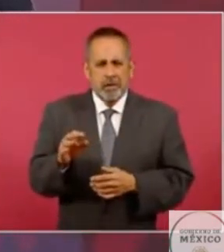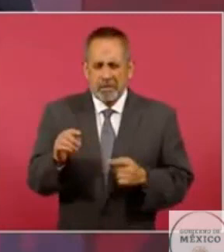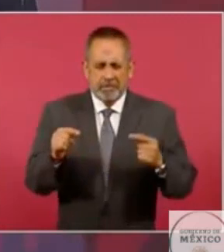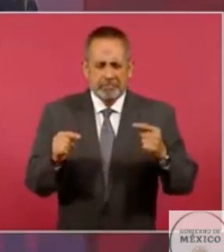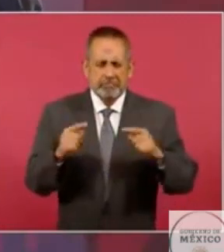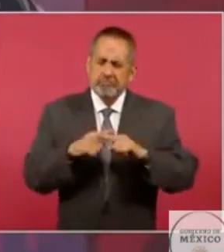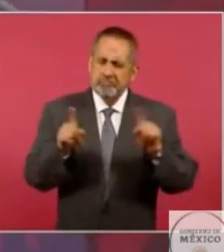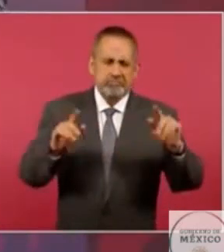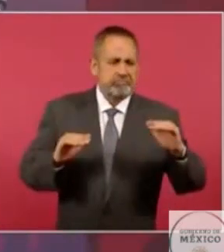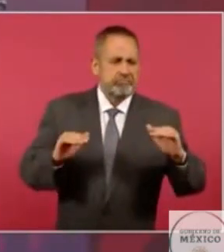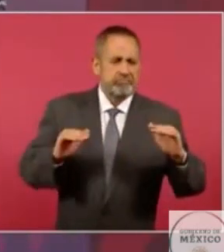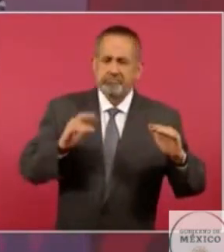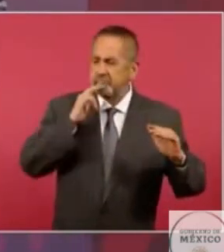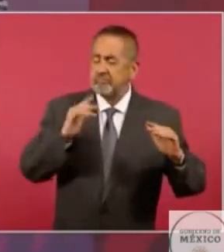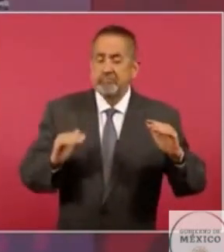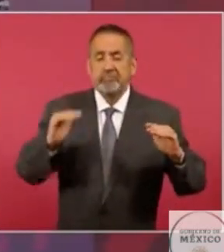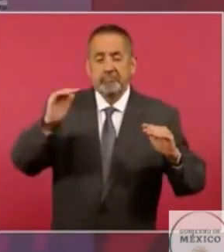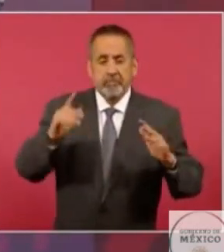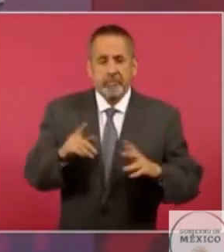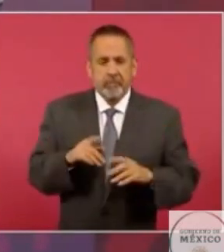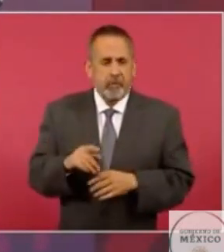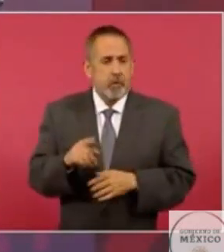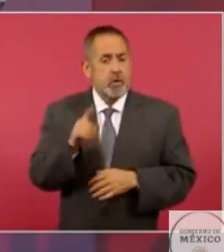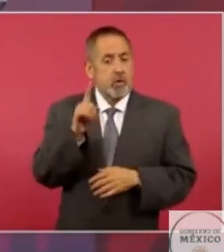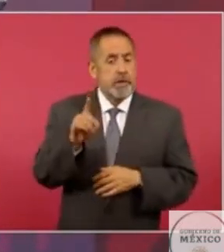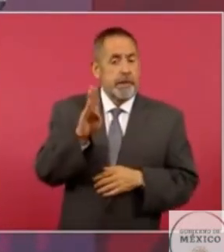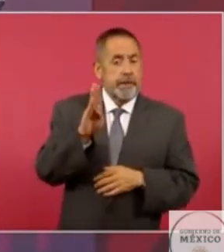diferencia de 1 billón.